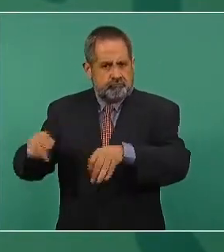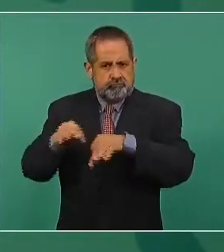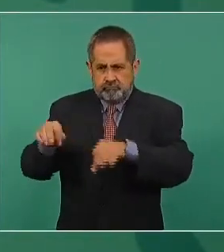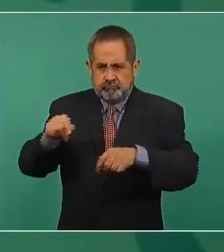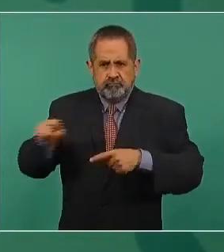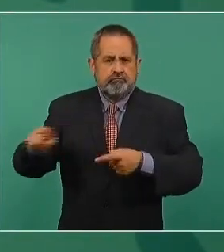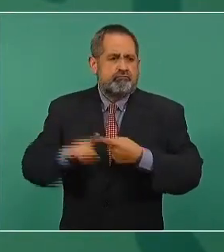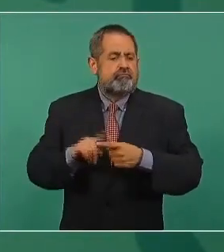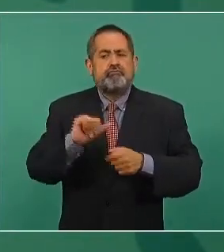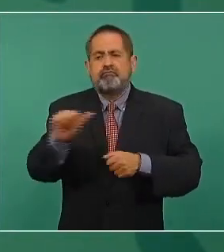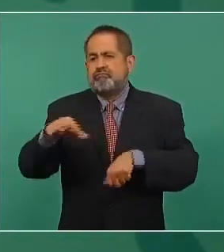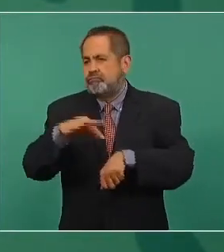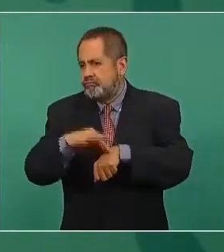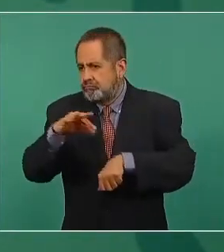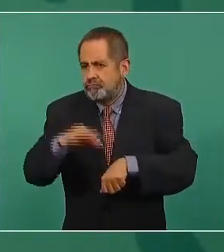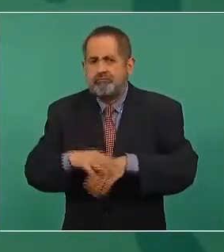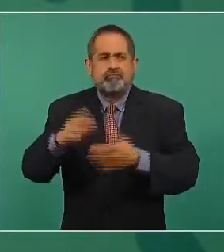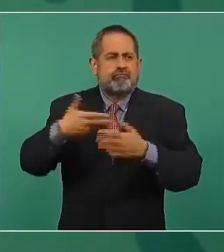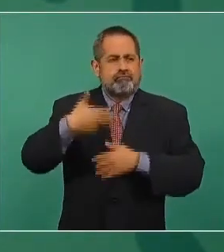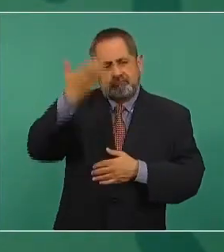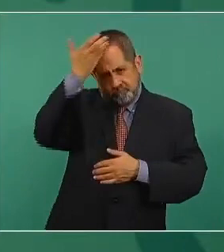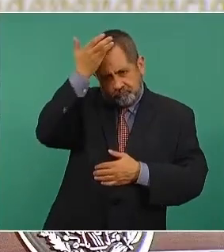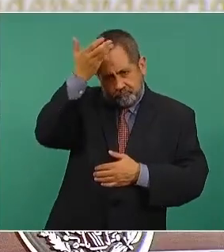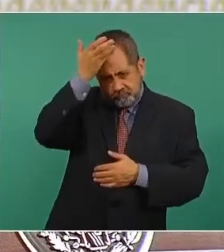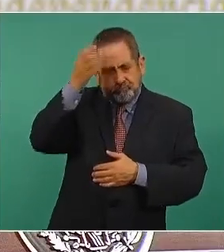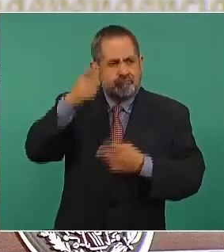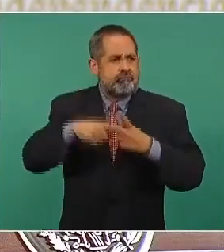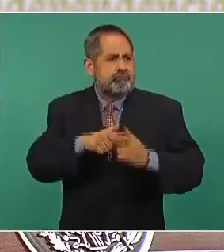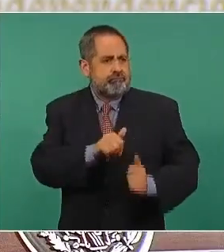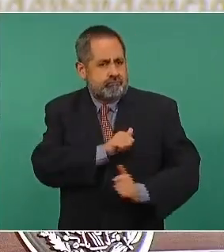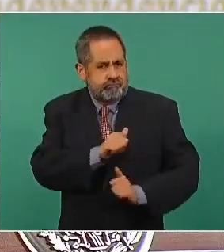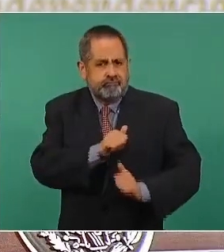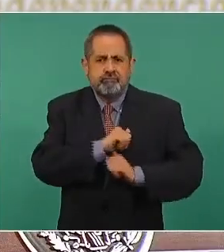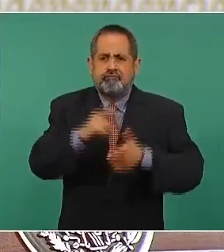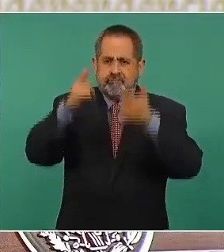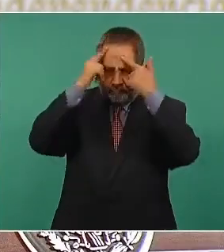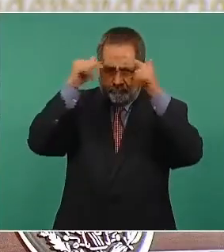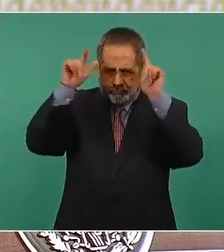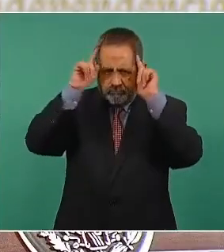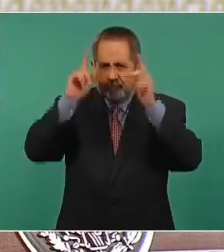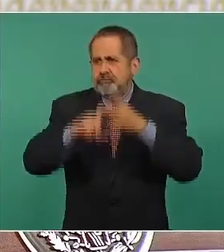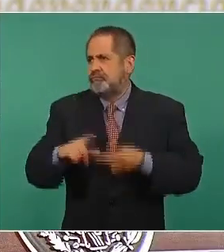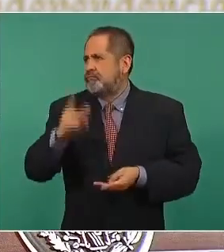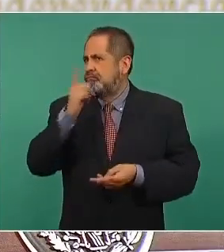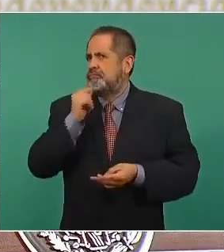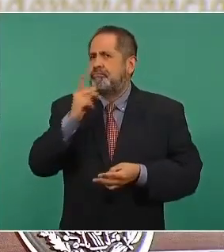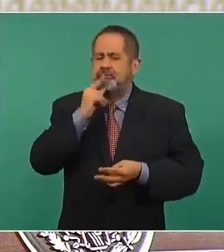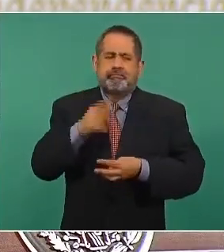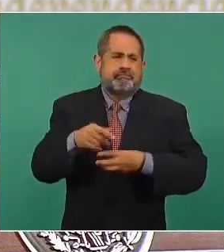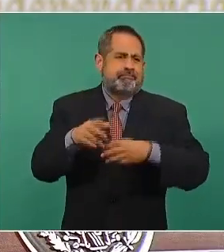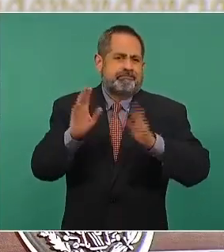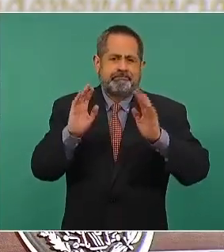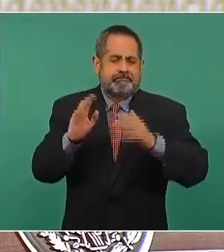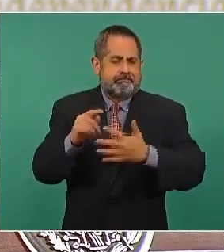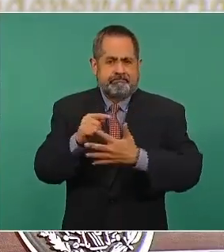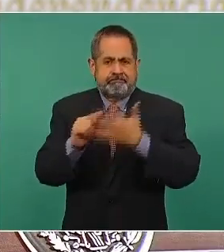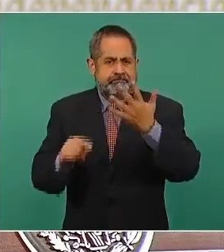sean médicos, enfermeras, soldados, marinos, policías,